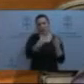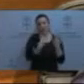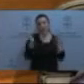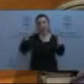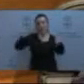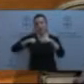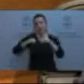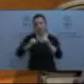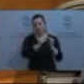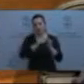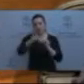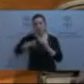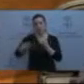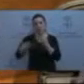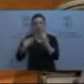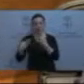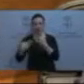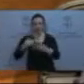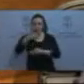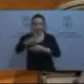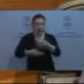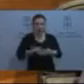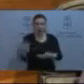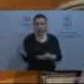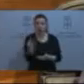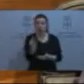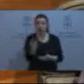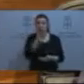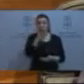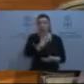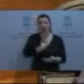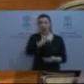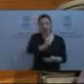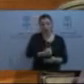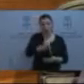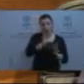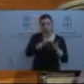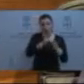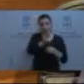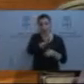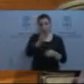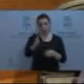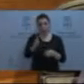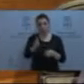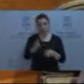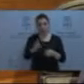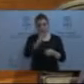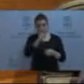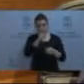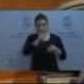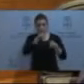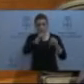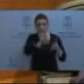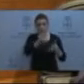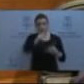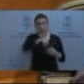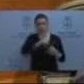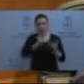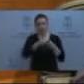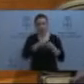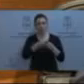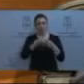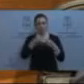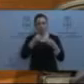y diálogo en este proceso. Nuestros alcaldes, los alcaldes del Partido Popular, que les recuerdo que somos la principal fuerza de oposición en esta